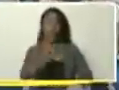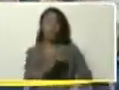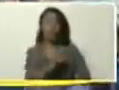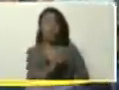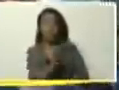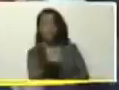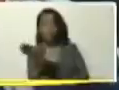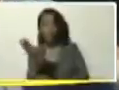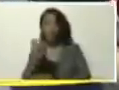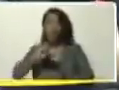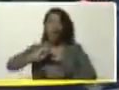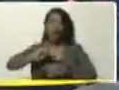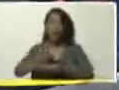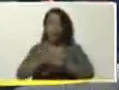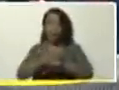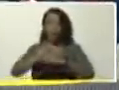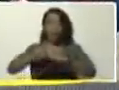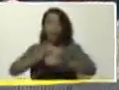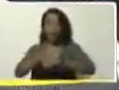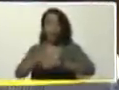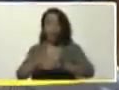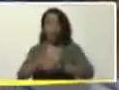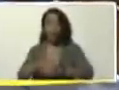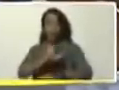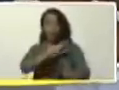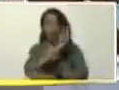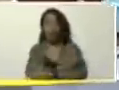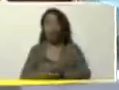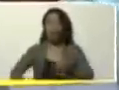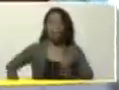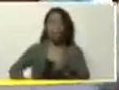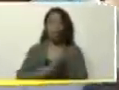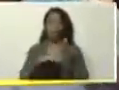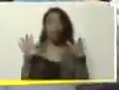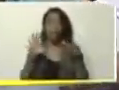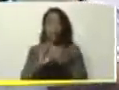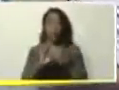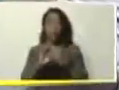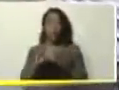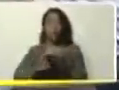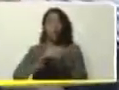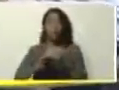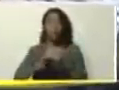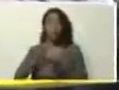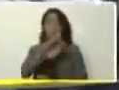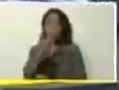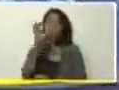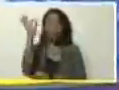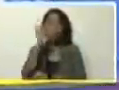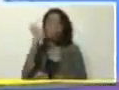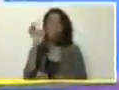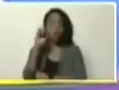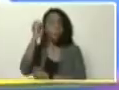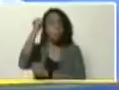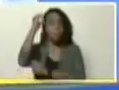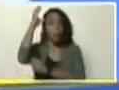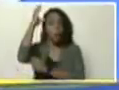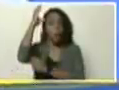Rodríguez, vamos a reforzar la alianza para recuperar el 100% la